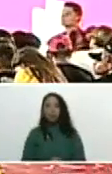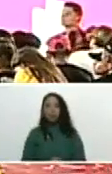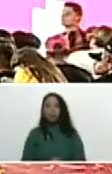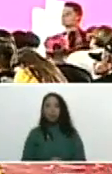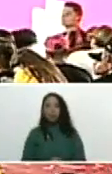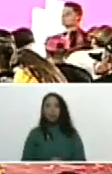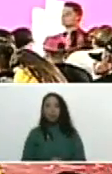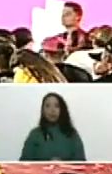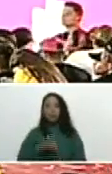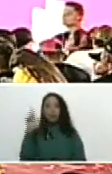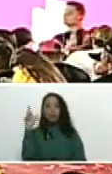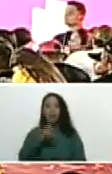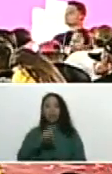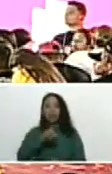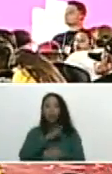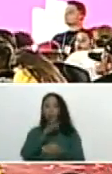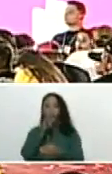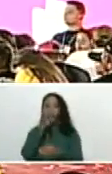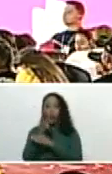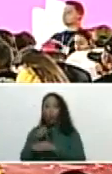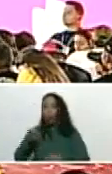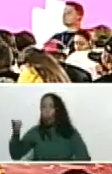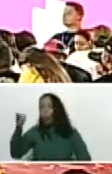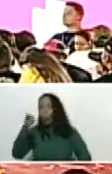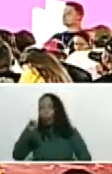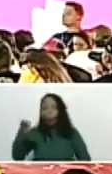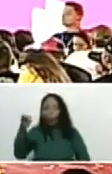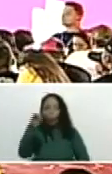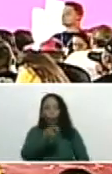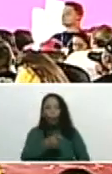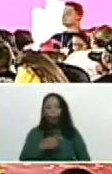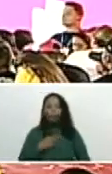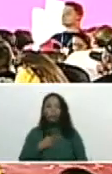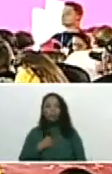La necesidad de ir a la búsqueda.